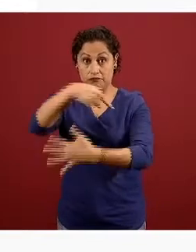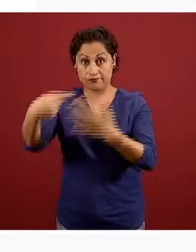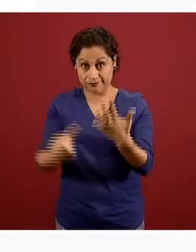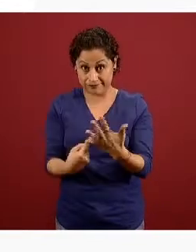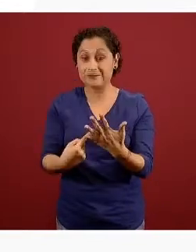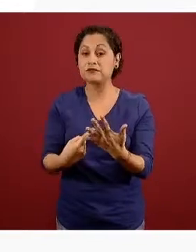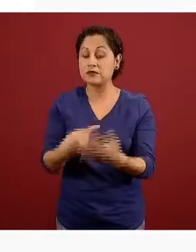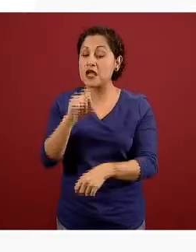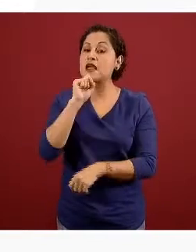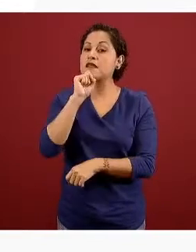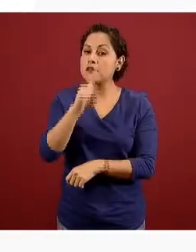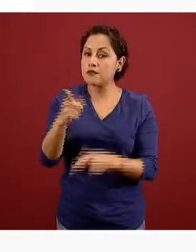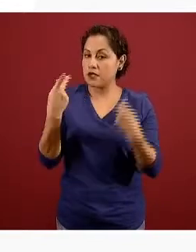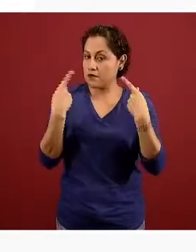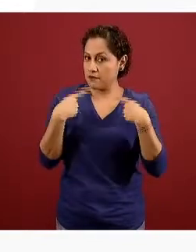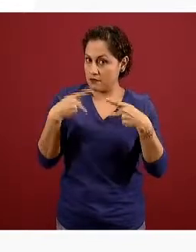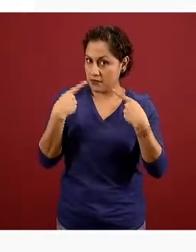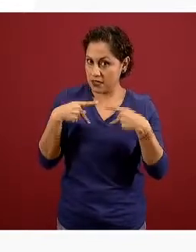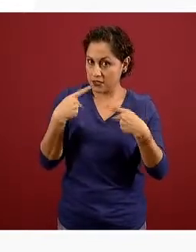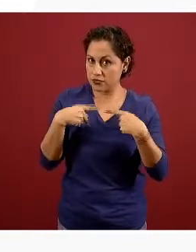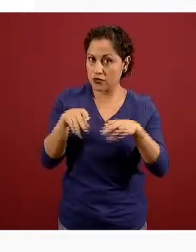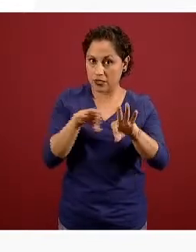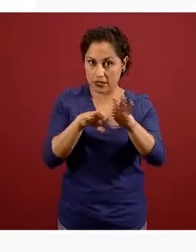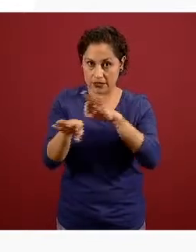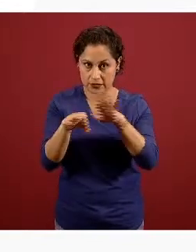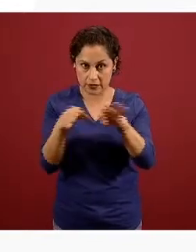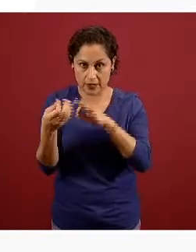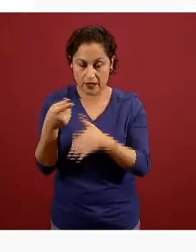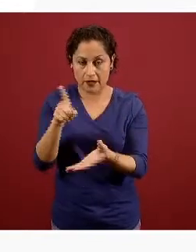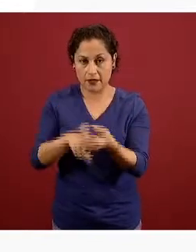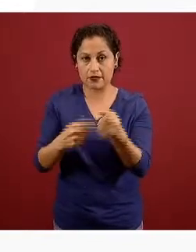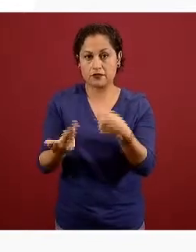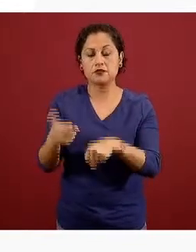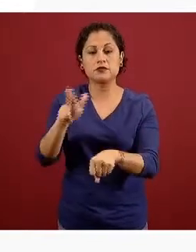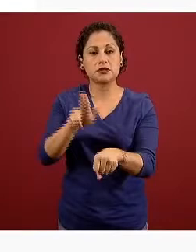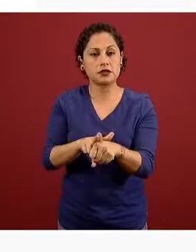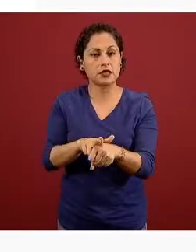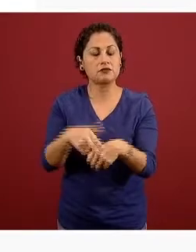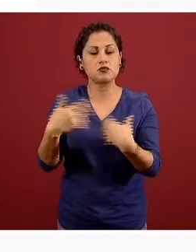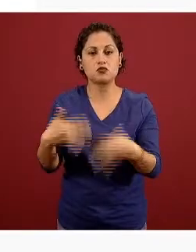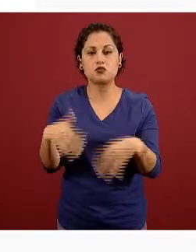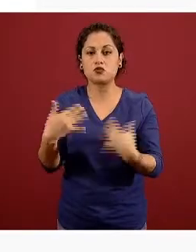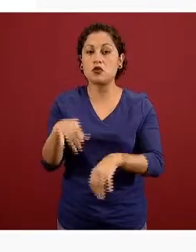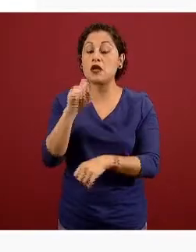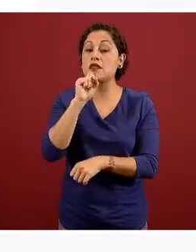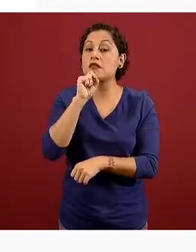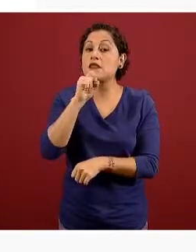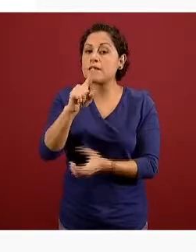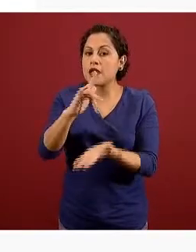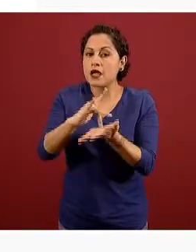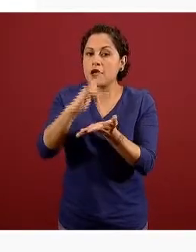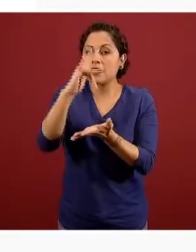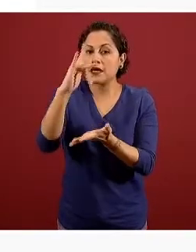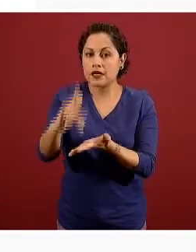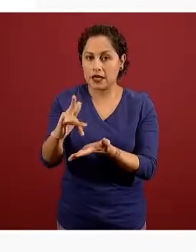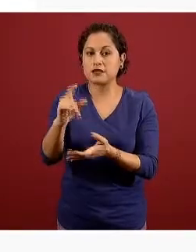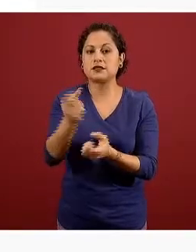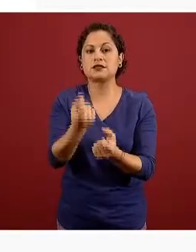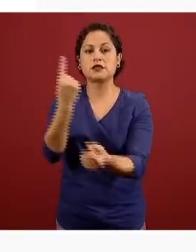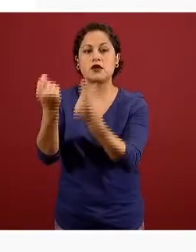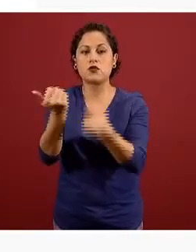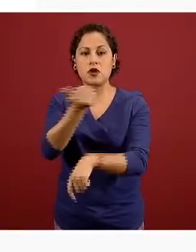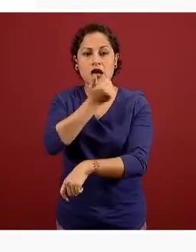personal médico y muy particularmente a los médicos residentes de los